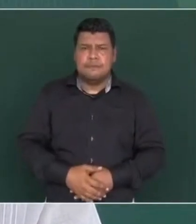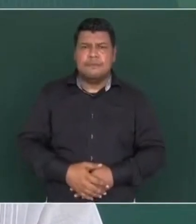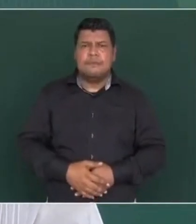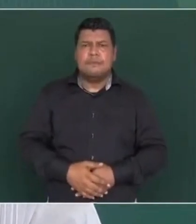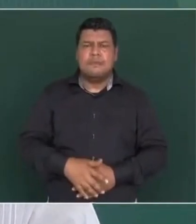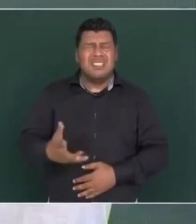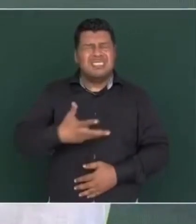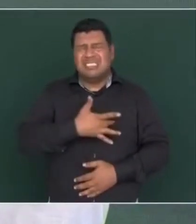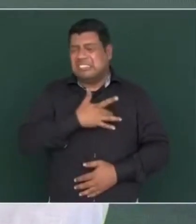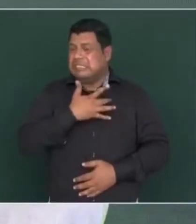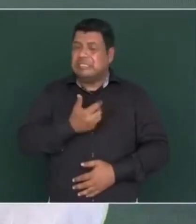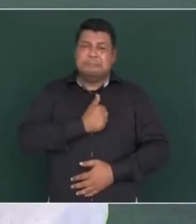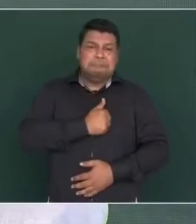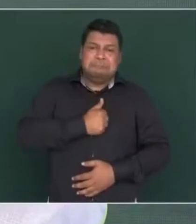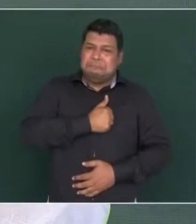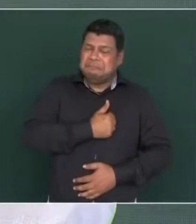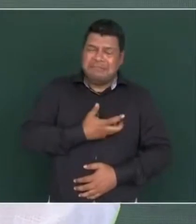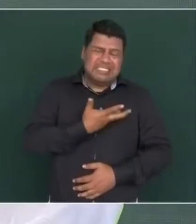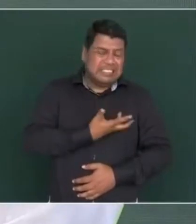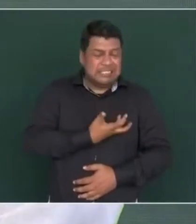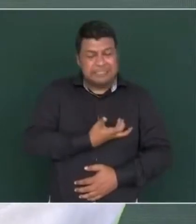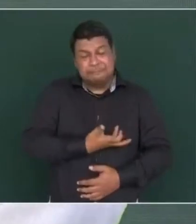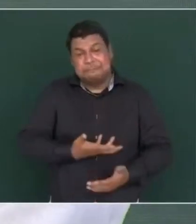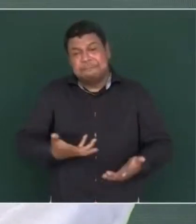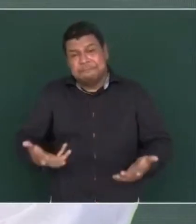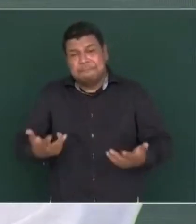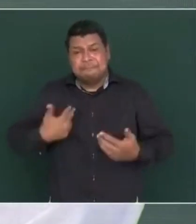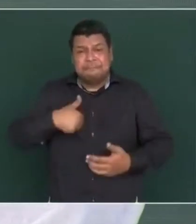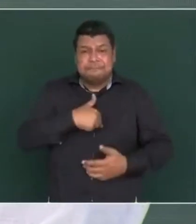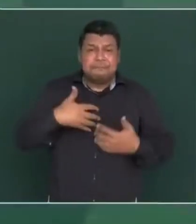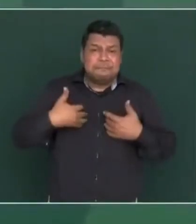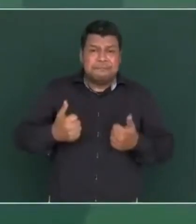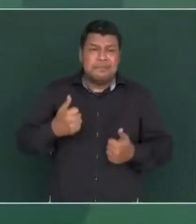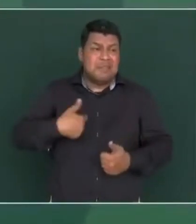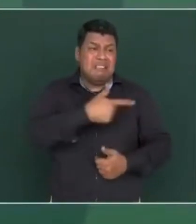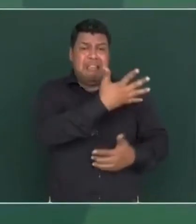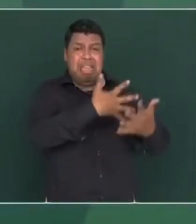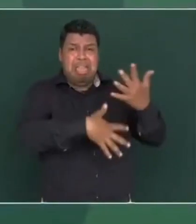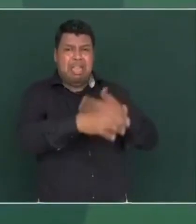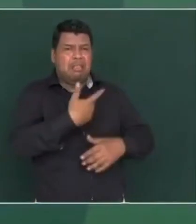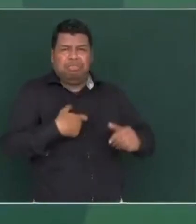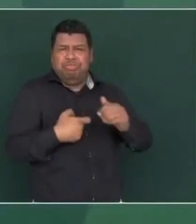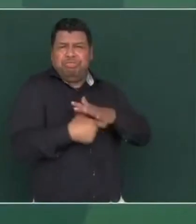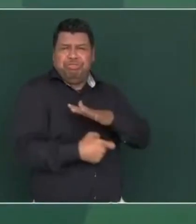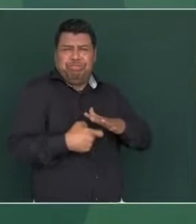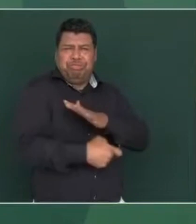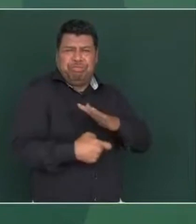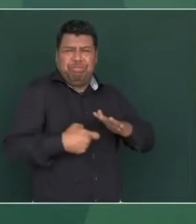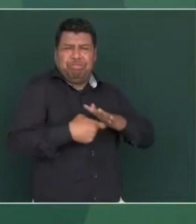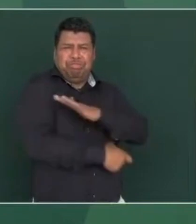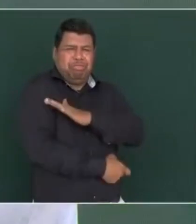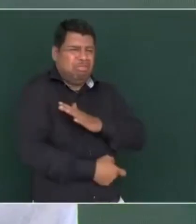y triste, ayuda a entender para contestarle a estos corruptos neoliberales,